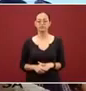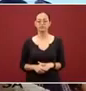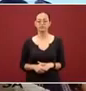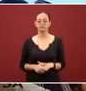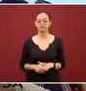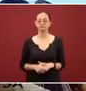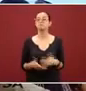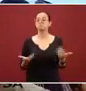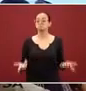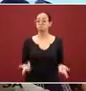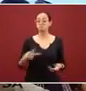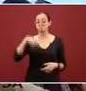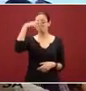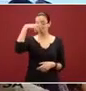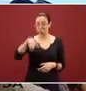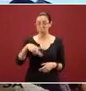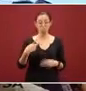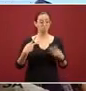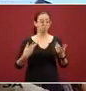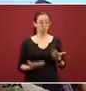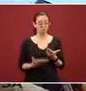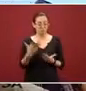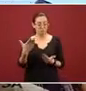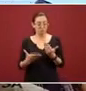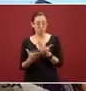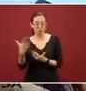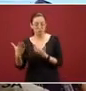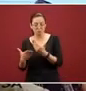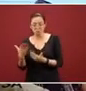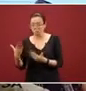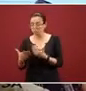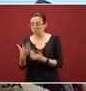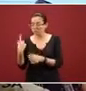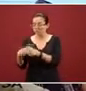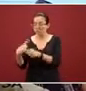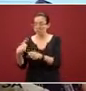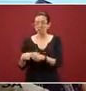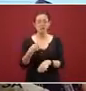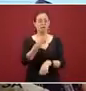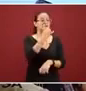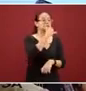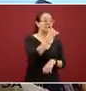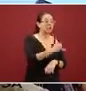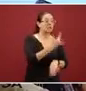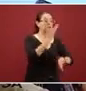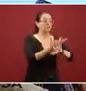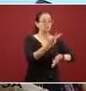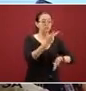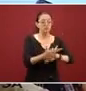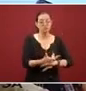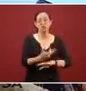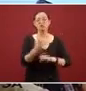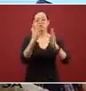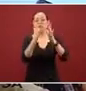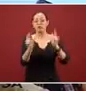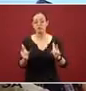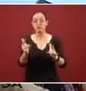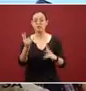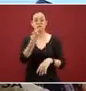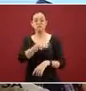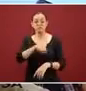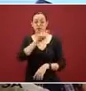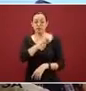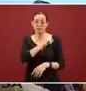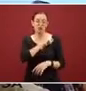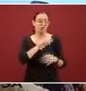se había mantenido con pocos casos, Italia, Estados Unidos, Francia, España ya estaban en esta fase